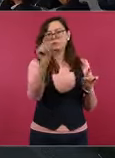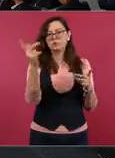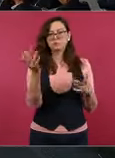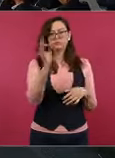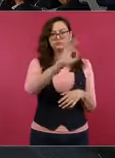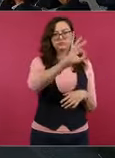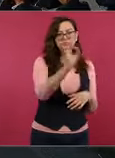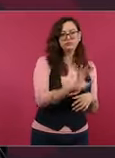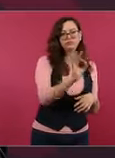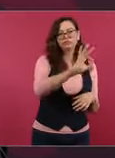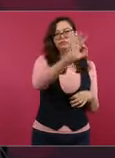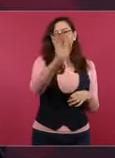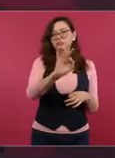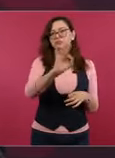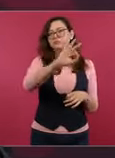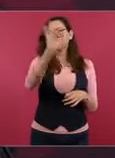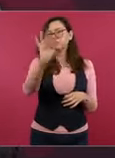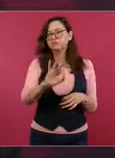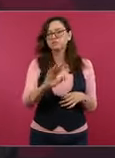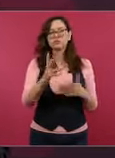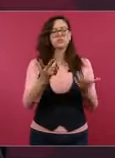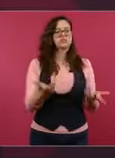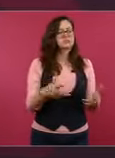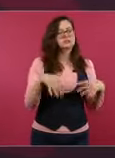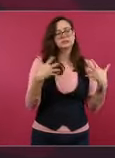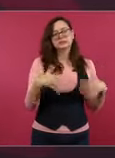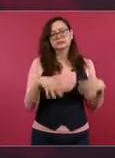tasas más bajas de desempleo